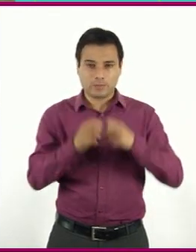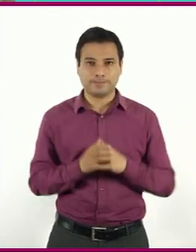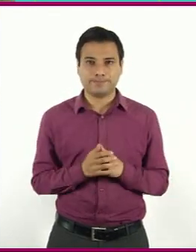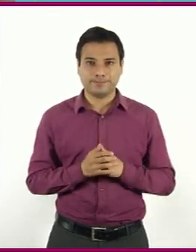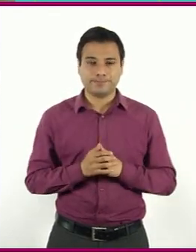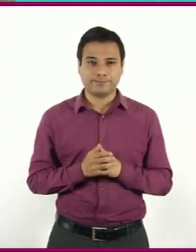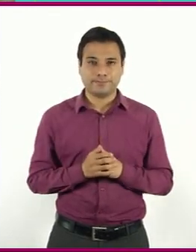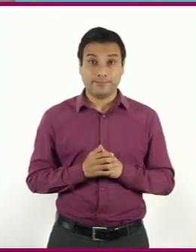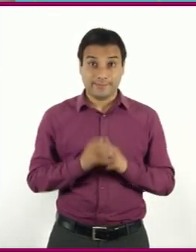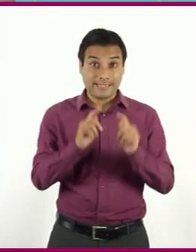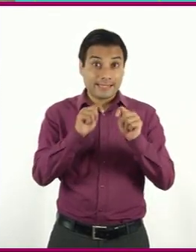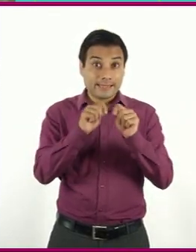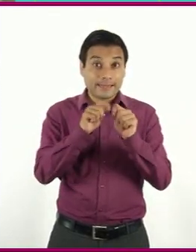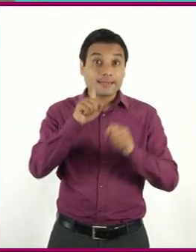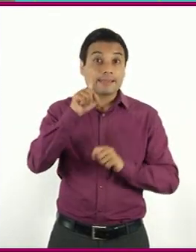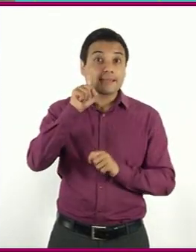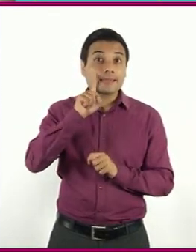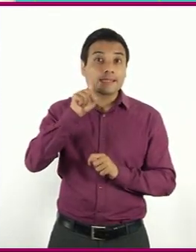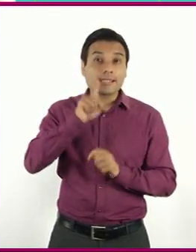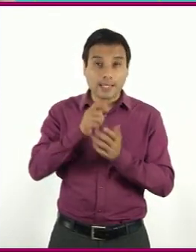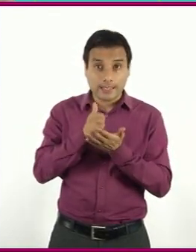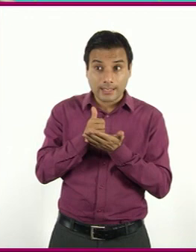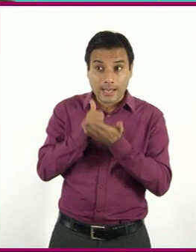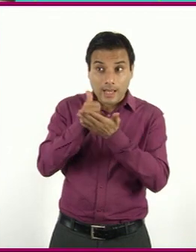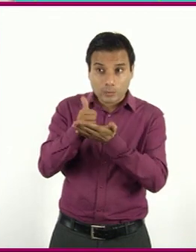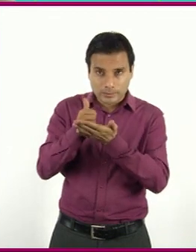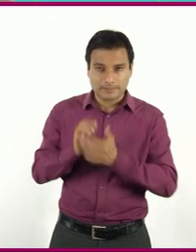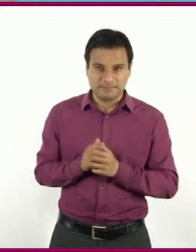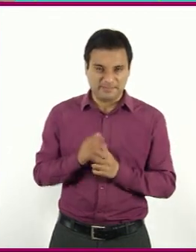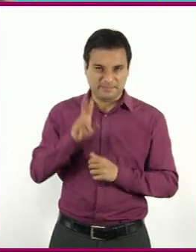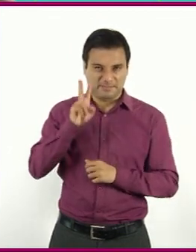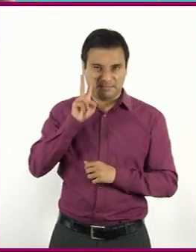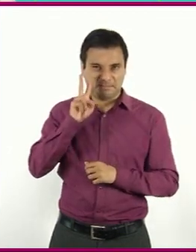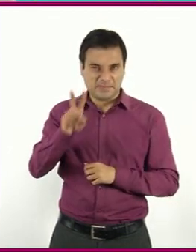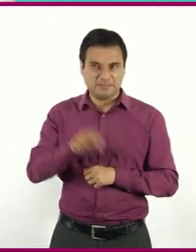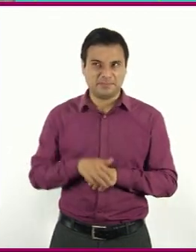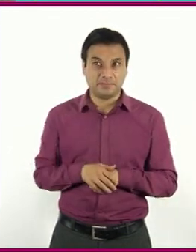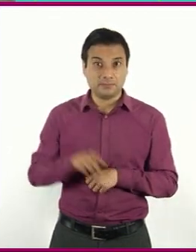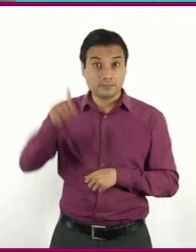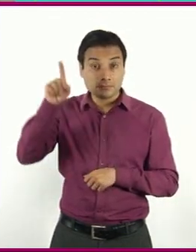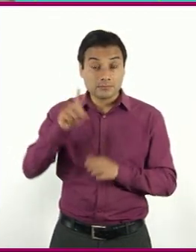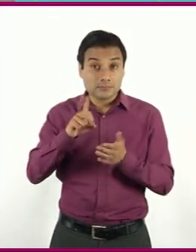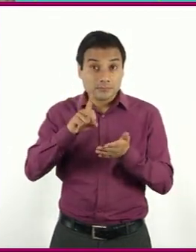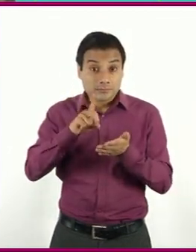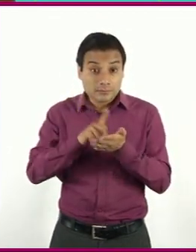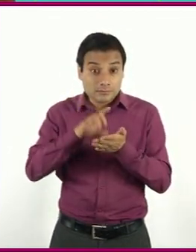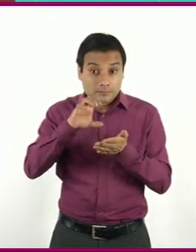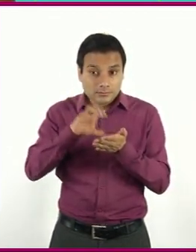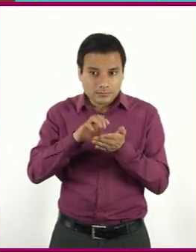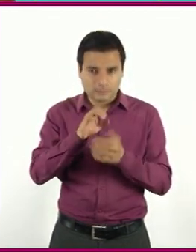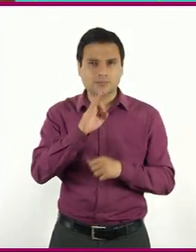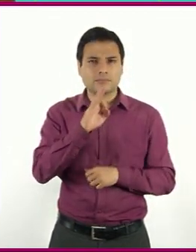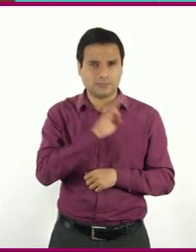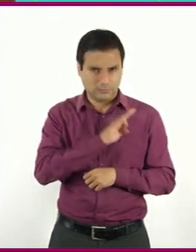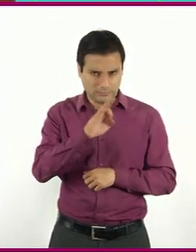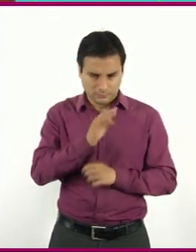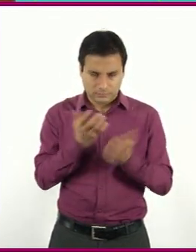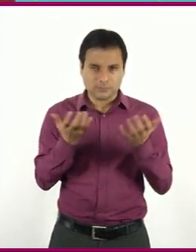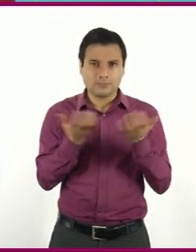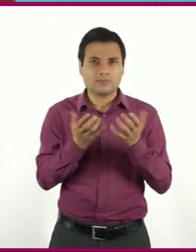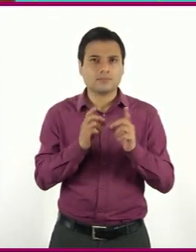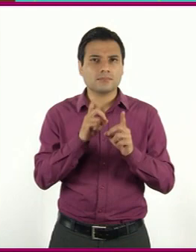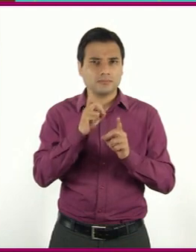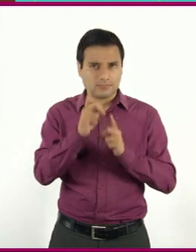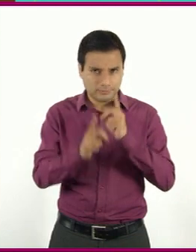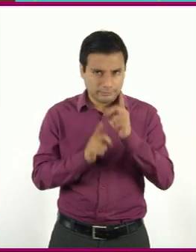su tía Angélica, nos da muestra clara de cómo la discapacidad no es un impedimento para